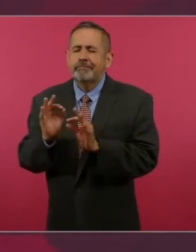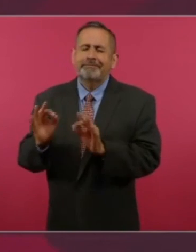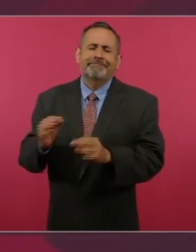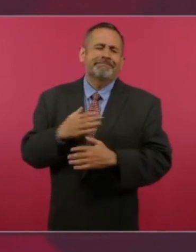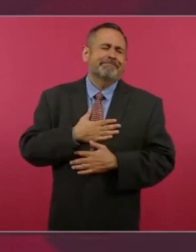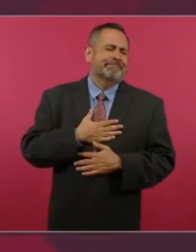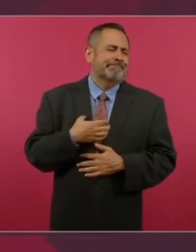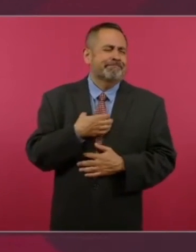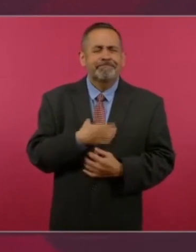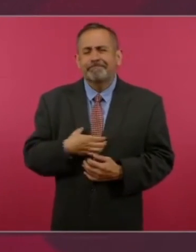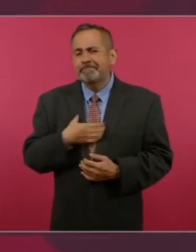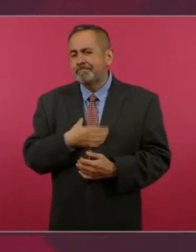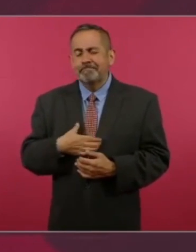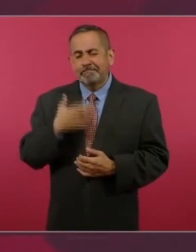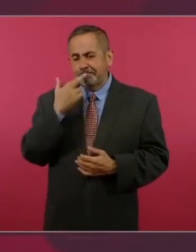país.